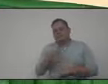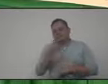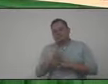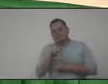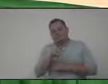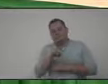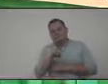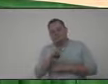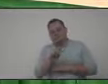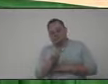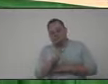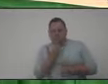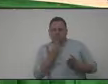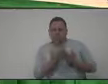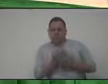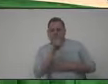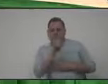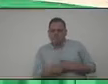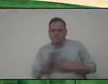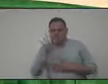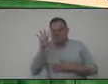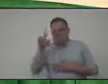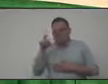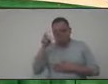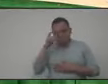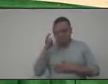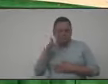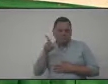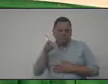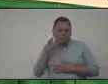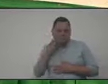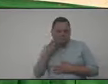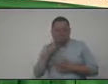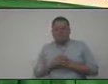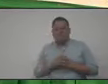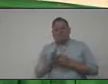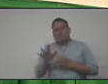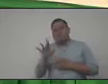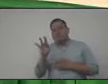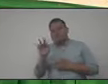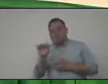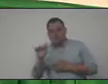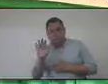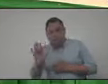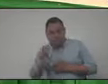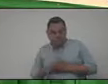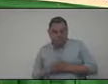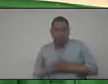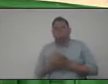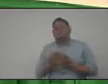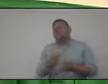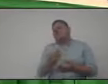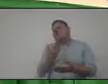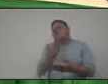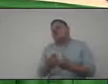Novia Borges, al gobernador Salomón Sanabria, a su esposa Y de verdad